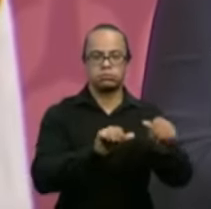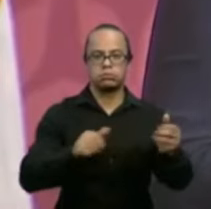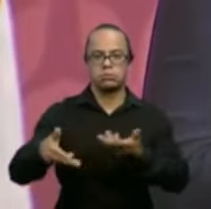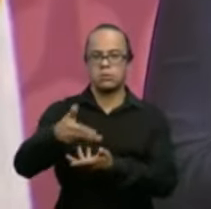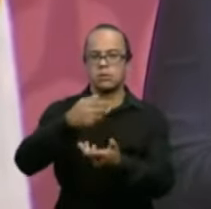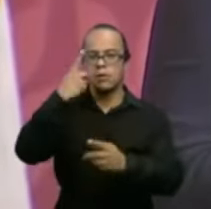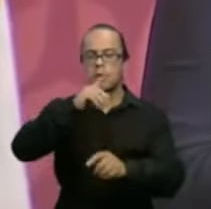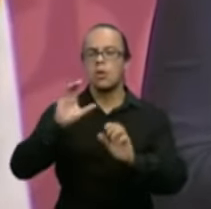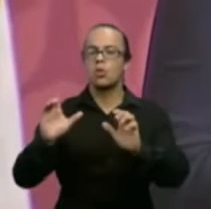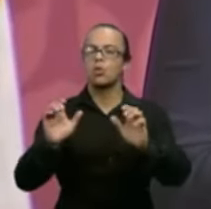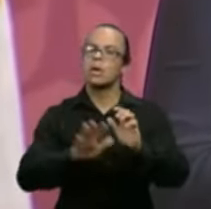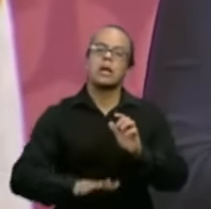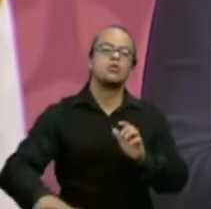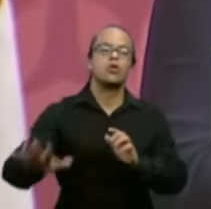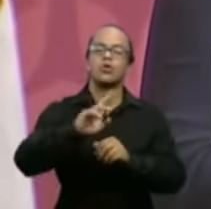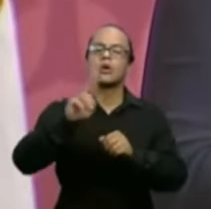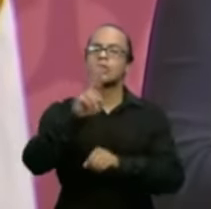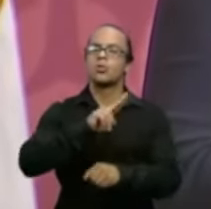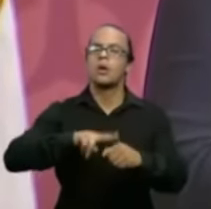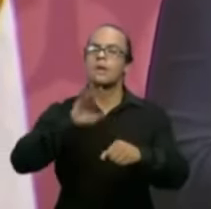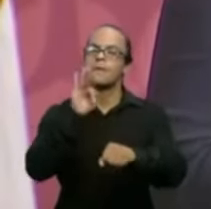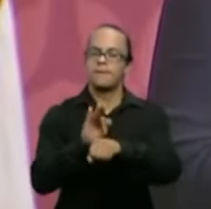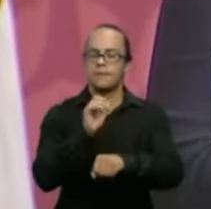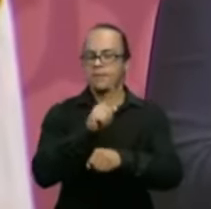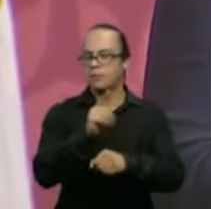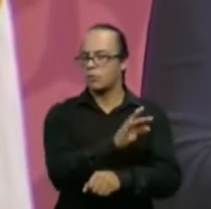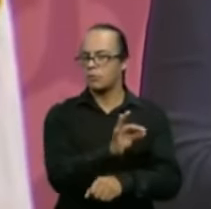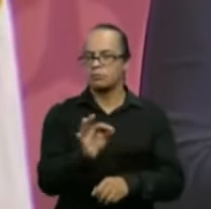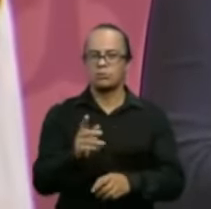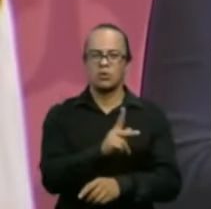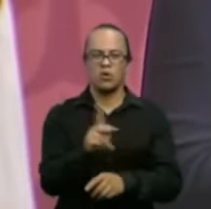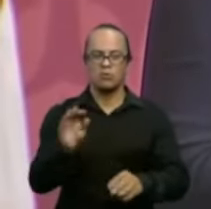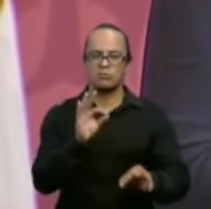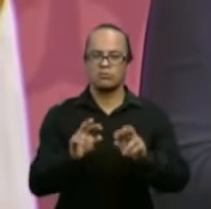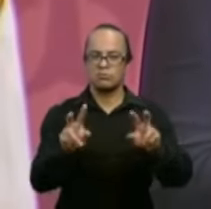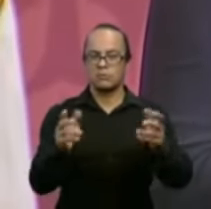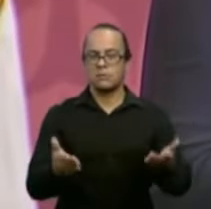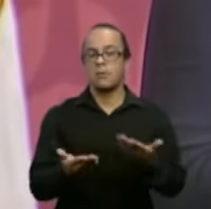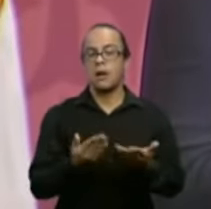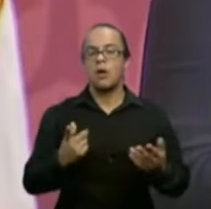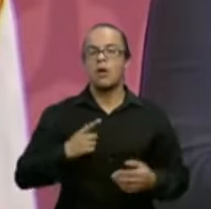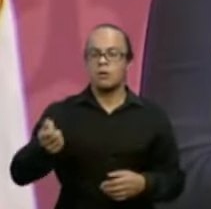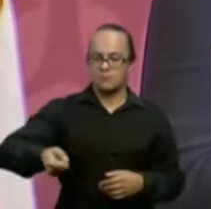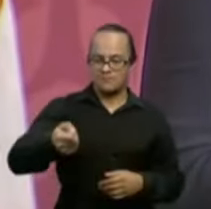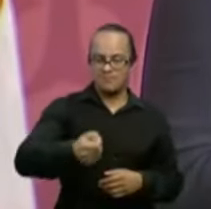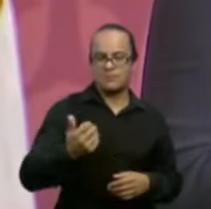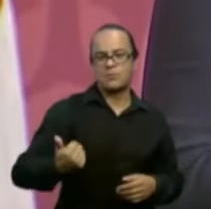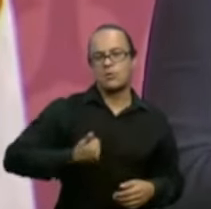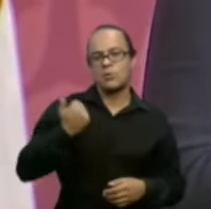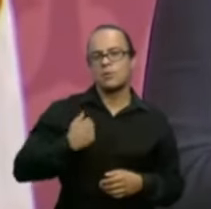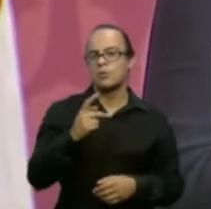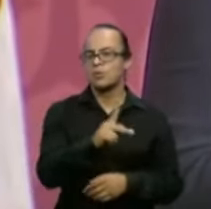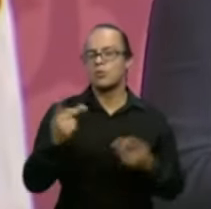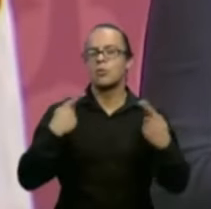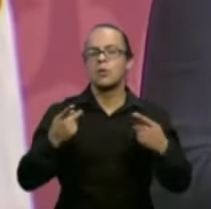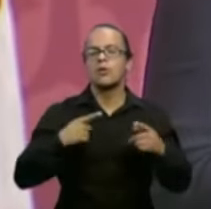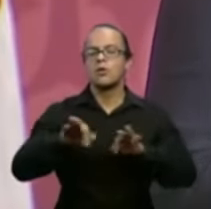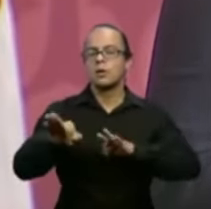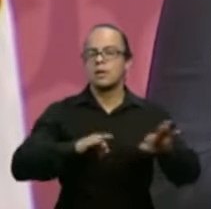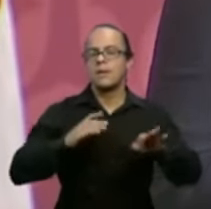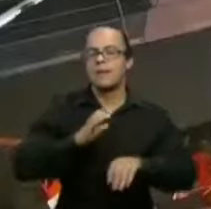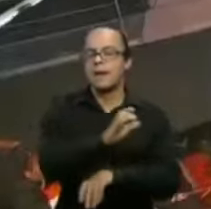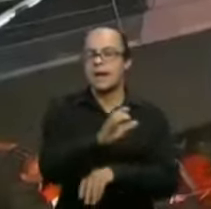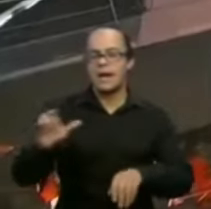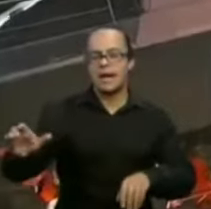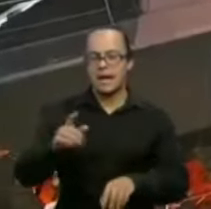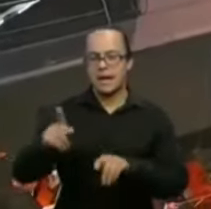la conservación del medio ambiente y a la biodiversidad. Un saludo y un reconocimiento a todos nuestros campesinos. Gracias por